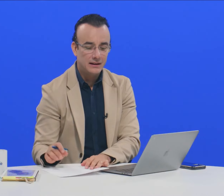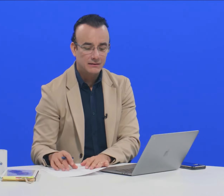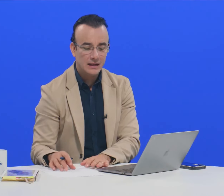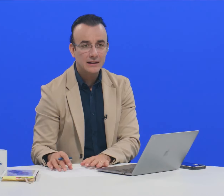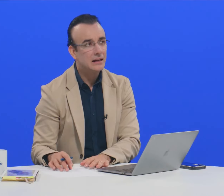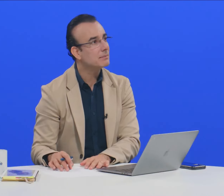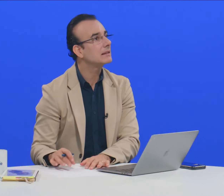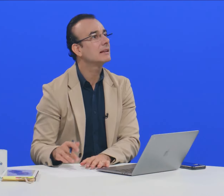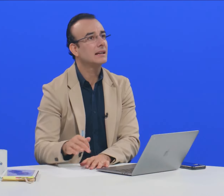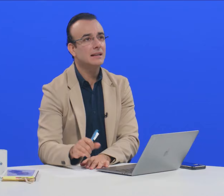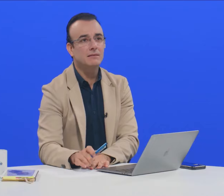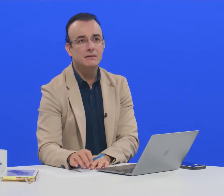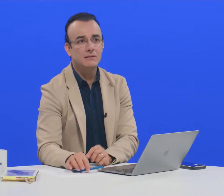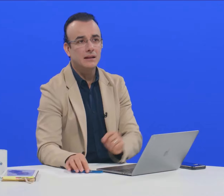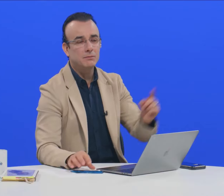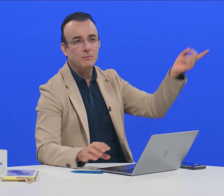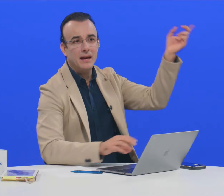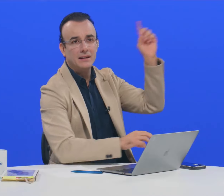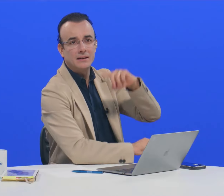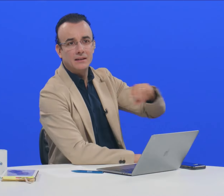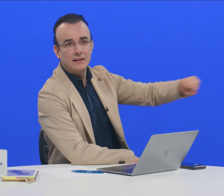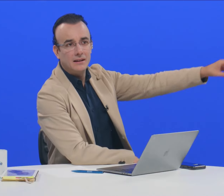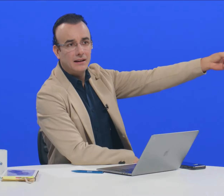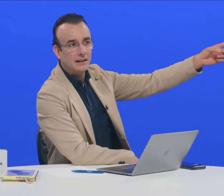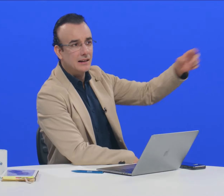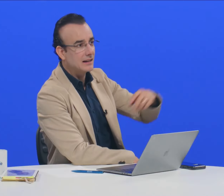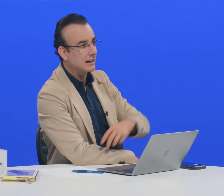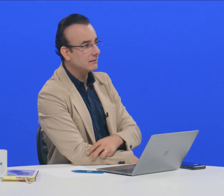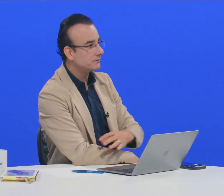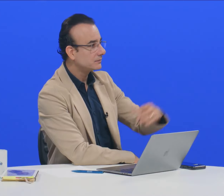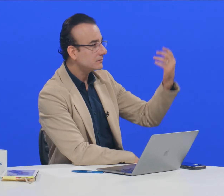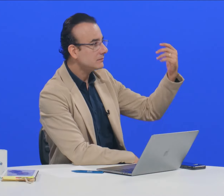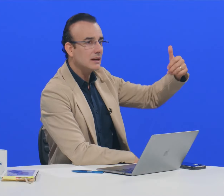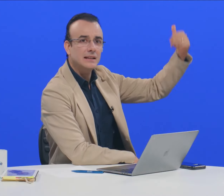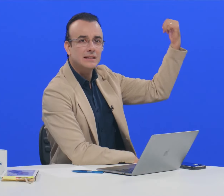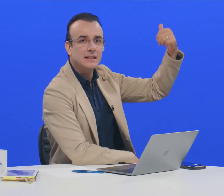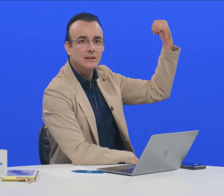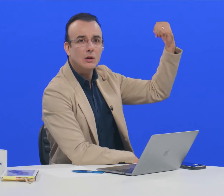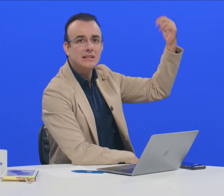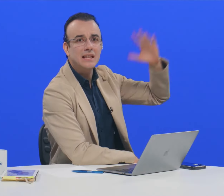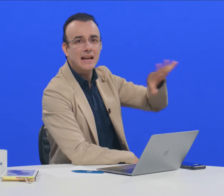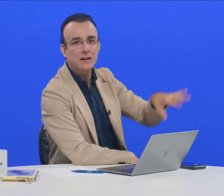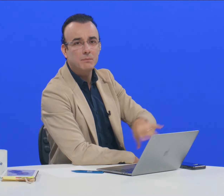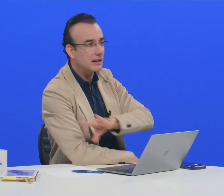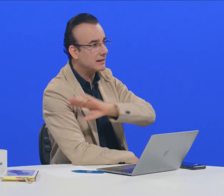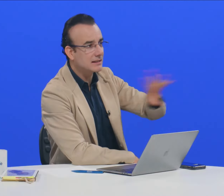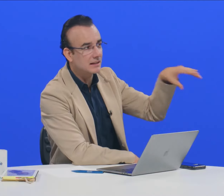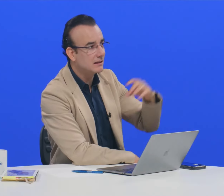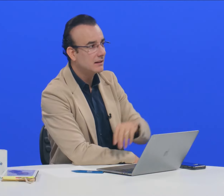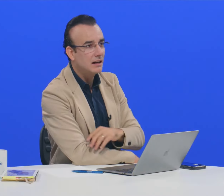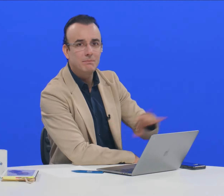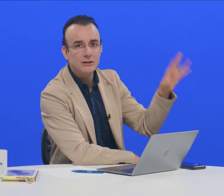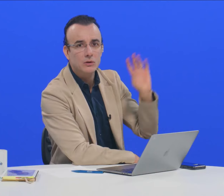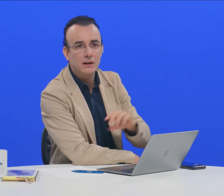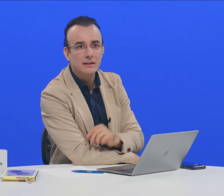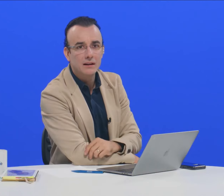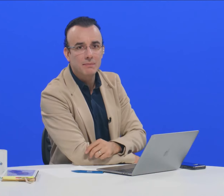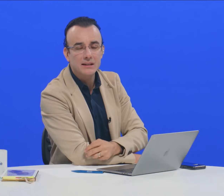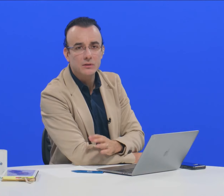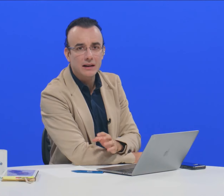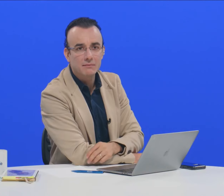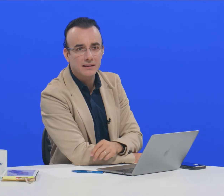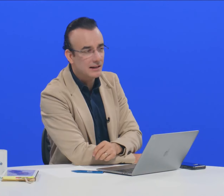y de repente van a querer expropiar aquí que las casas de aquí, todo el centenario, porque van a hacer el Plan Sonora,